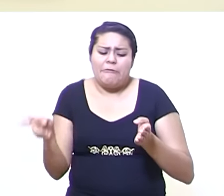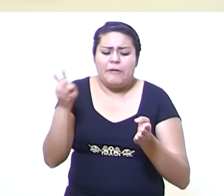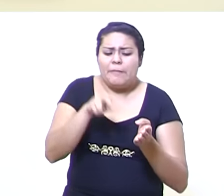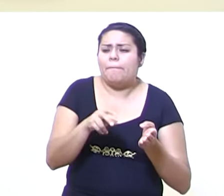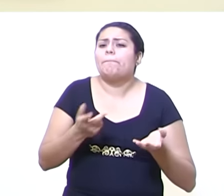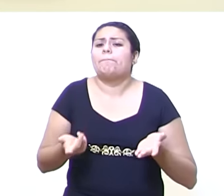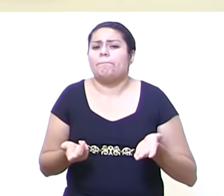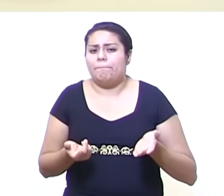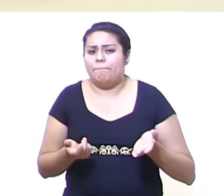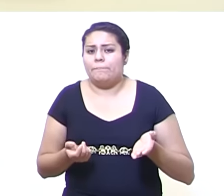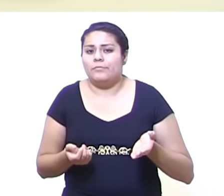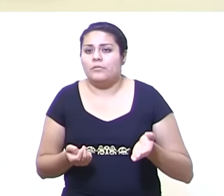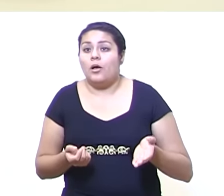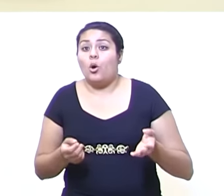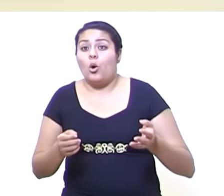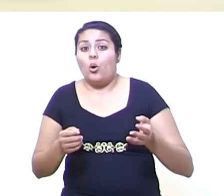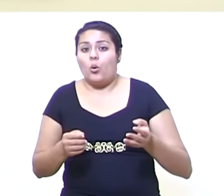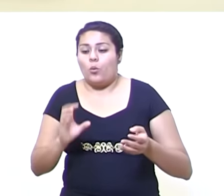Se han subido